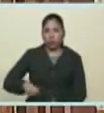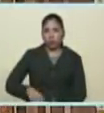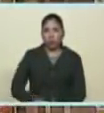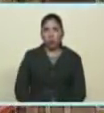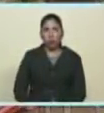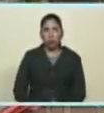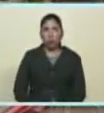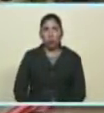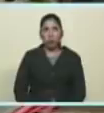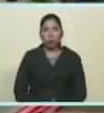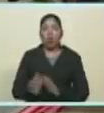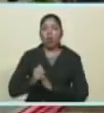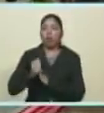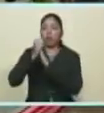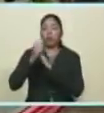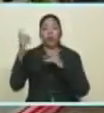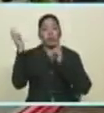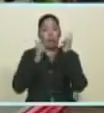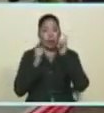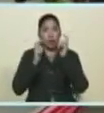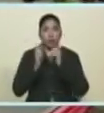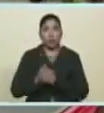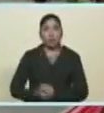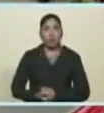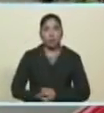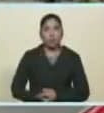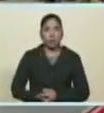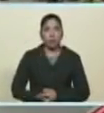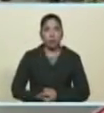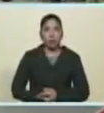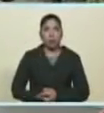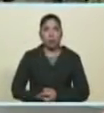amado comandante, Hugo Chávez,